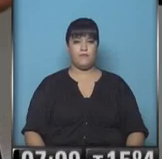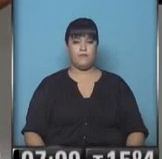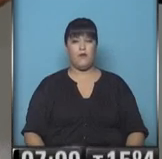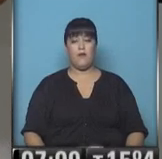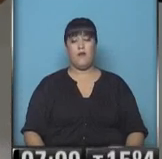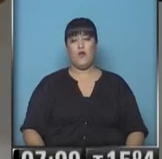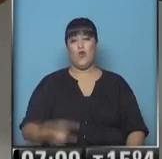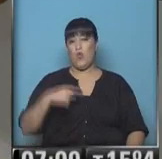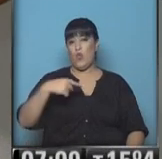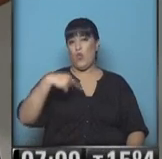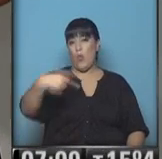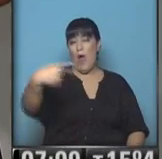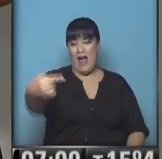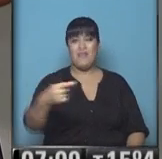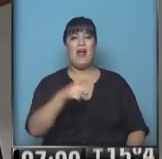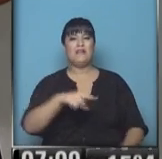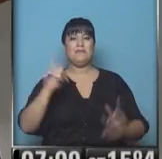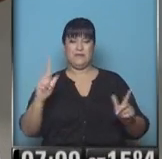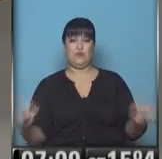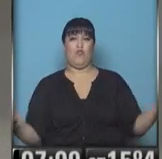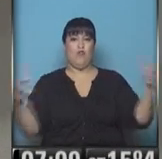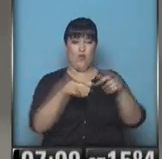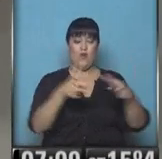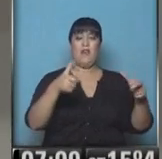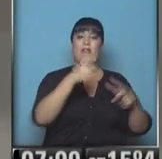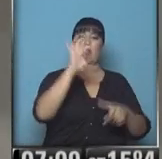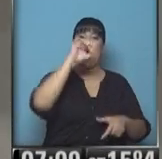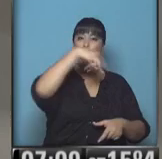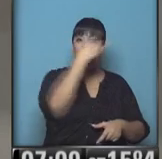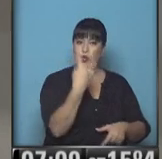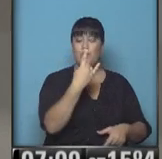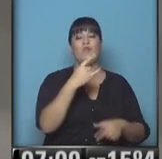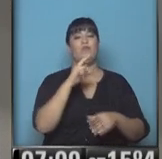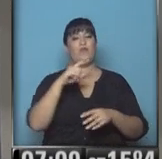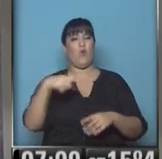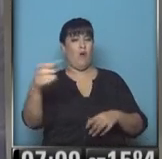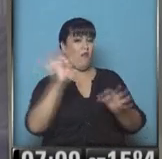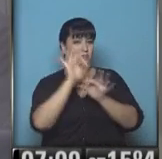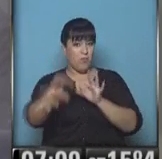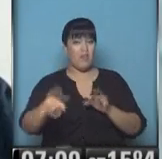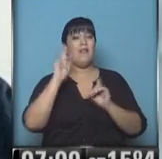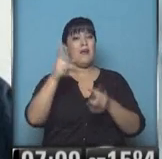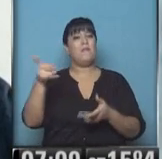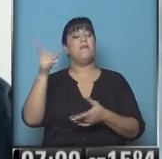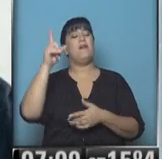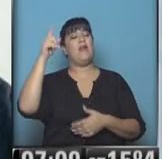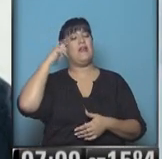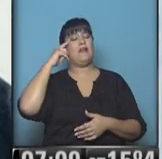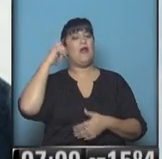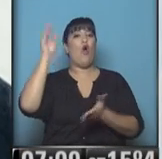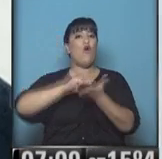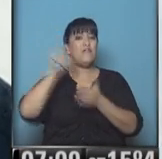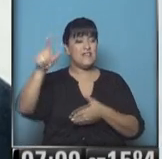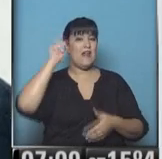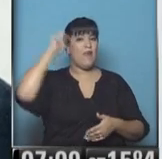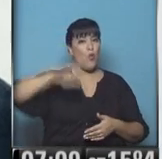A muy pocas cuadras de donde se reúne la Asamblea General de Naciones Unidas, en el Bajo Manhattan, se encuentra el despacho del juez Tomás Griesa,